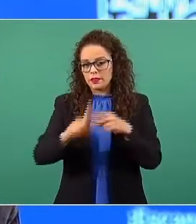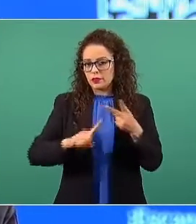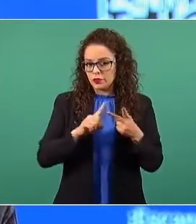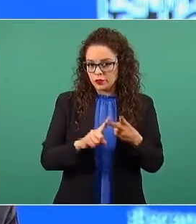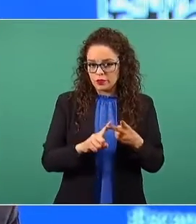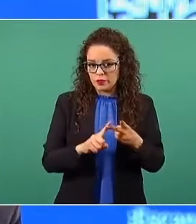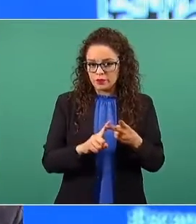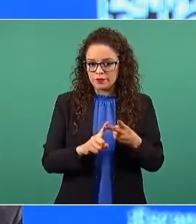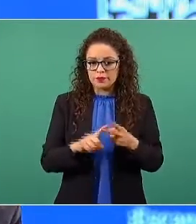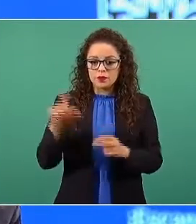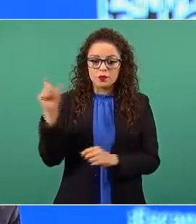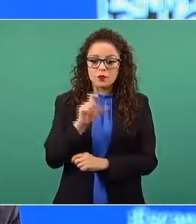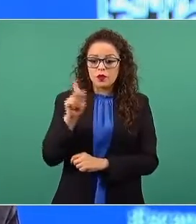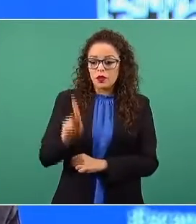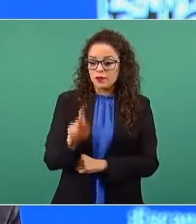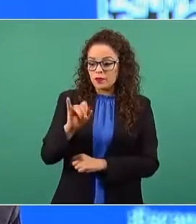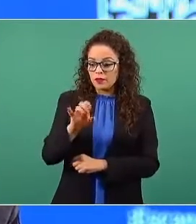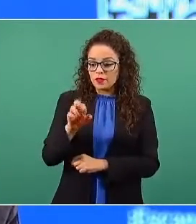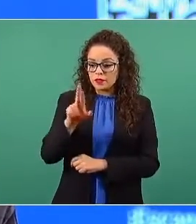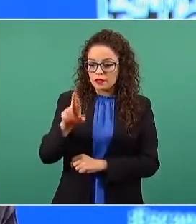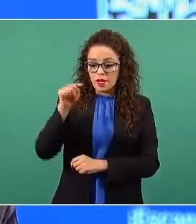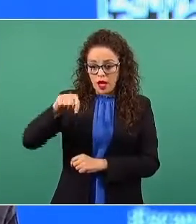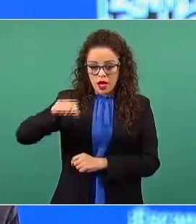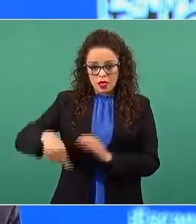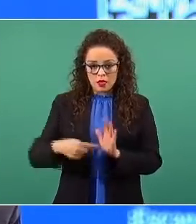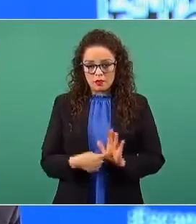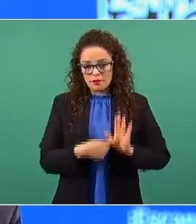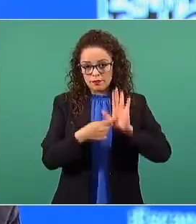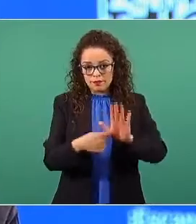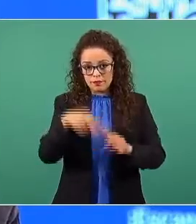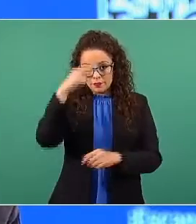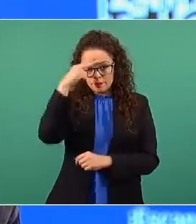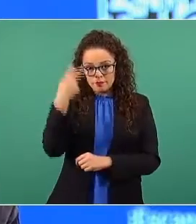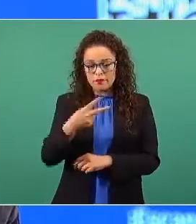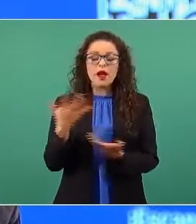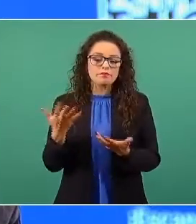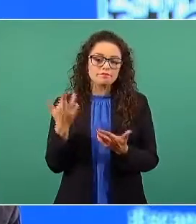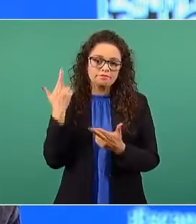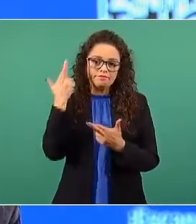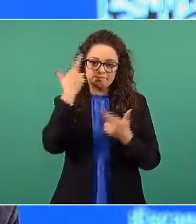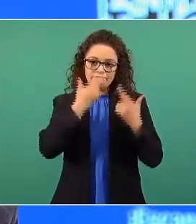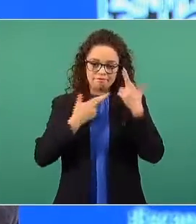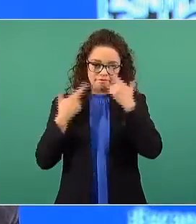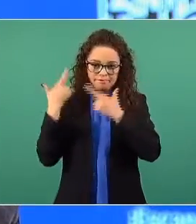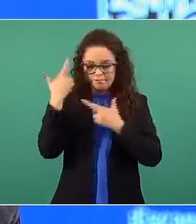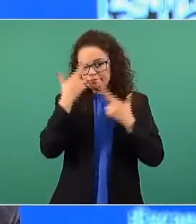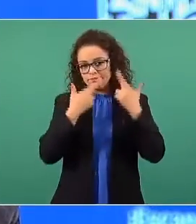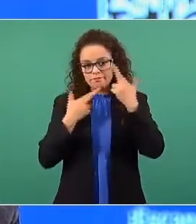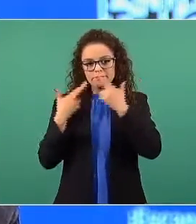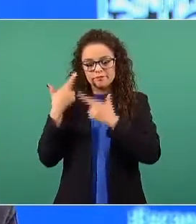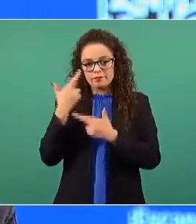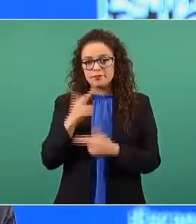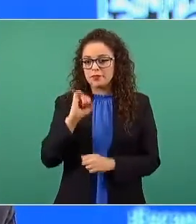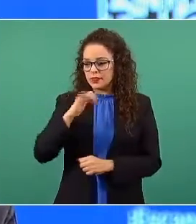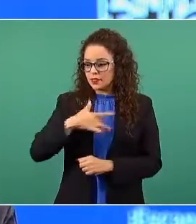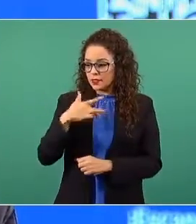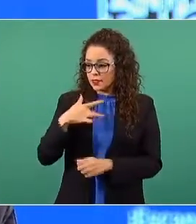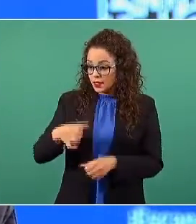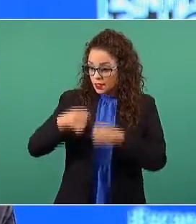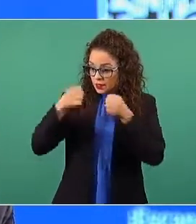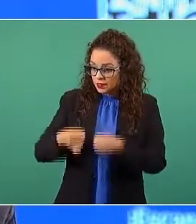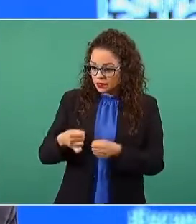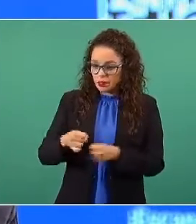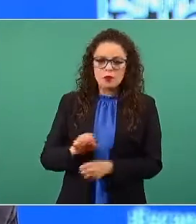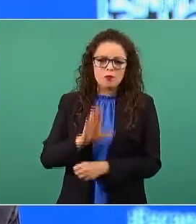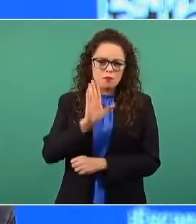presente por parte de Pfizer esto a México, lo analizaremos y seguramente si es convincente, lo cual es